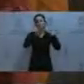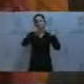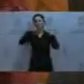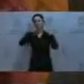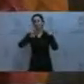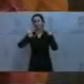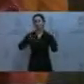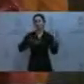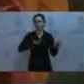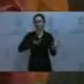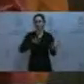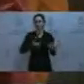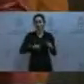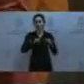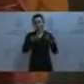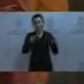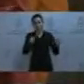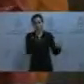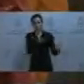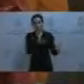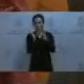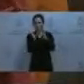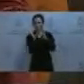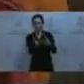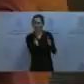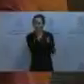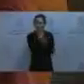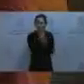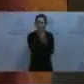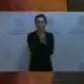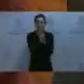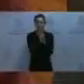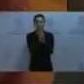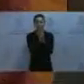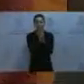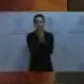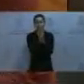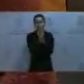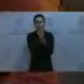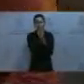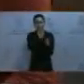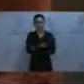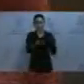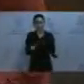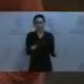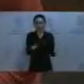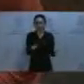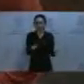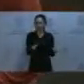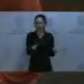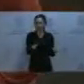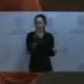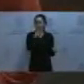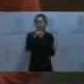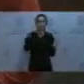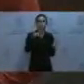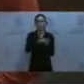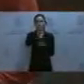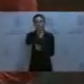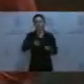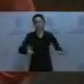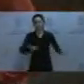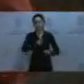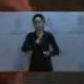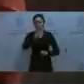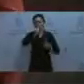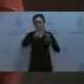población y que en Asturias estamos hablando de un universo de personas afectadas de unas 4.000 personas.